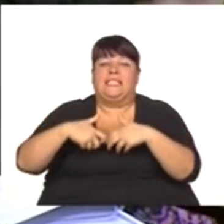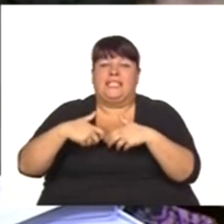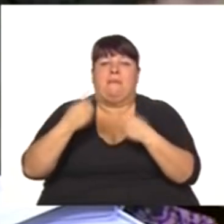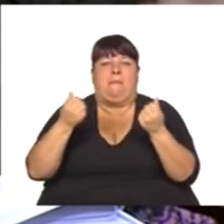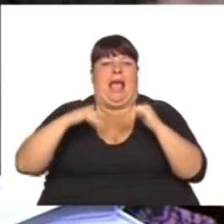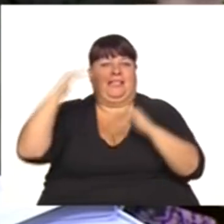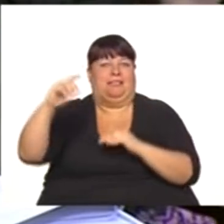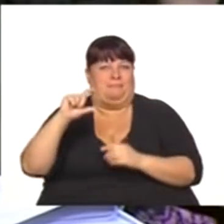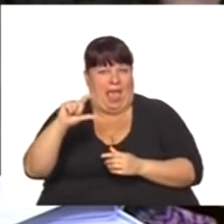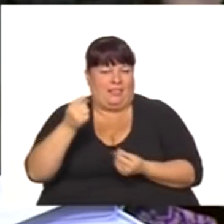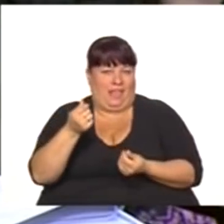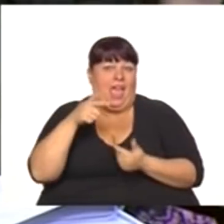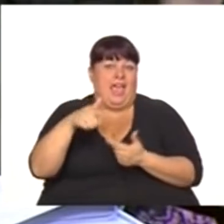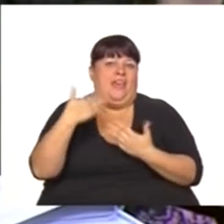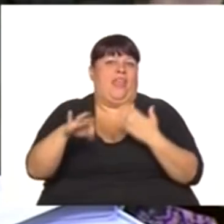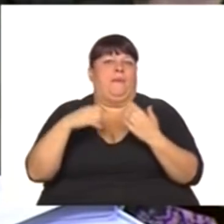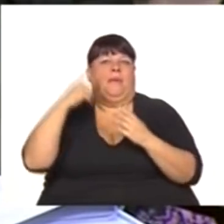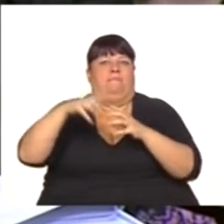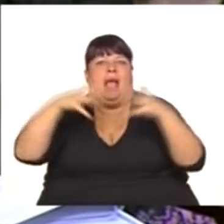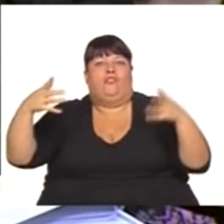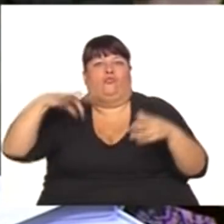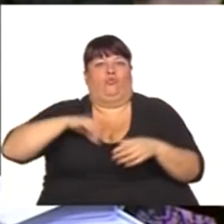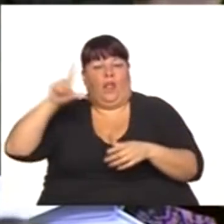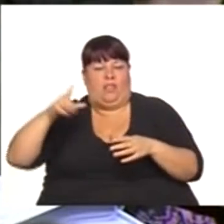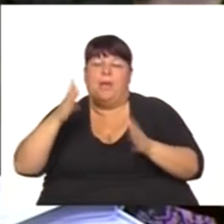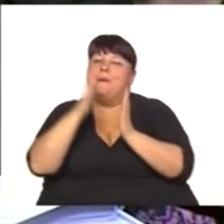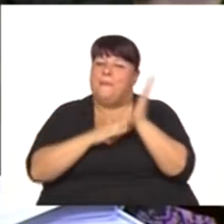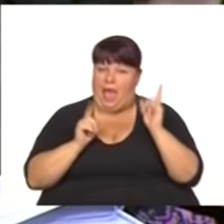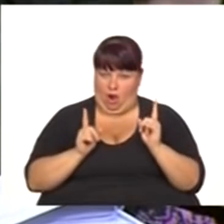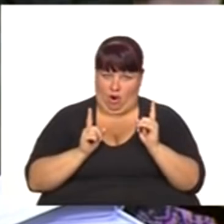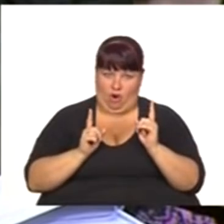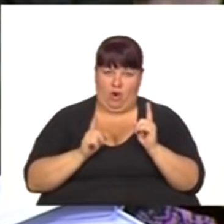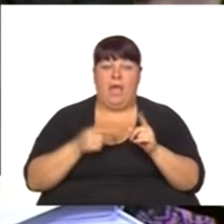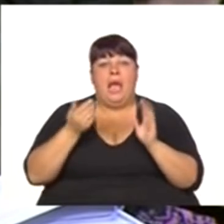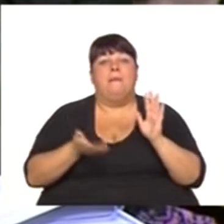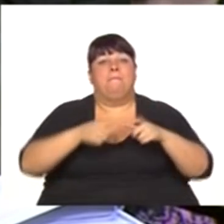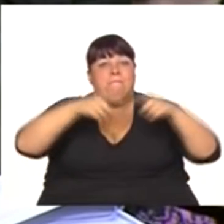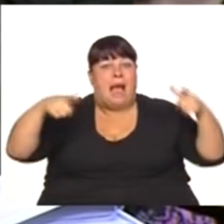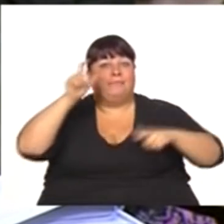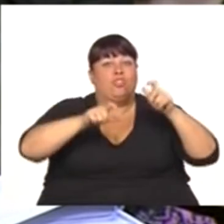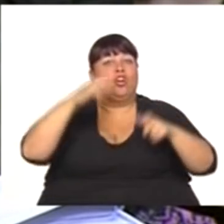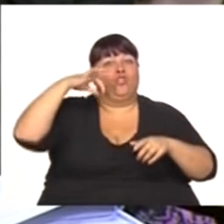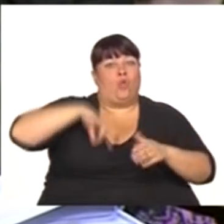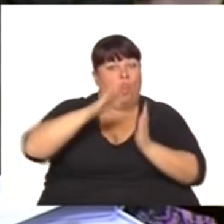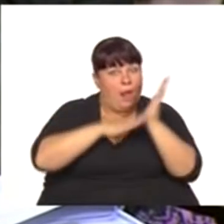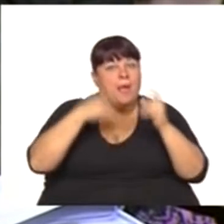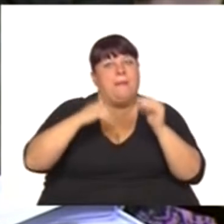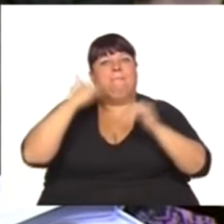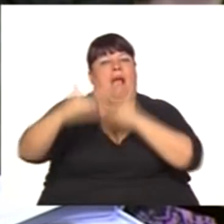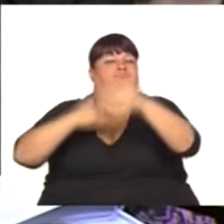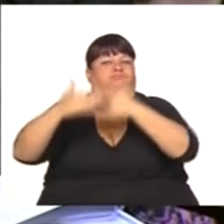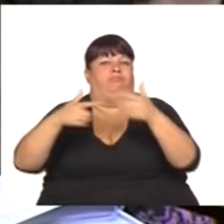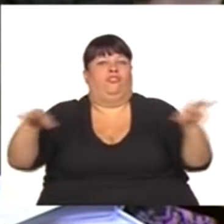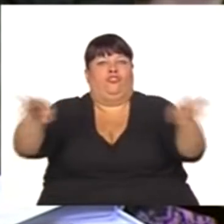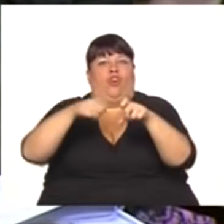más recursos. Para eso tiene que aumentar la masa salarial formal. Y para que aumente la masa salarial formal tiene que haber más crecimiento